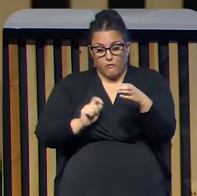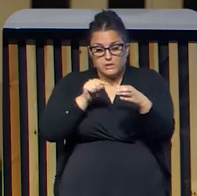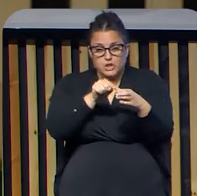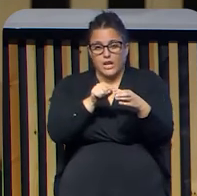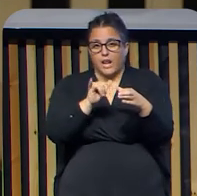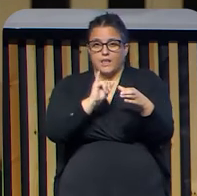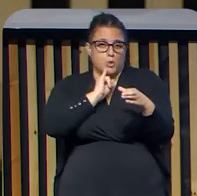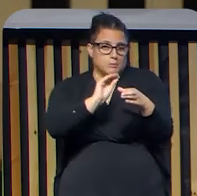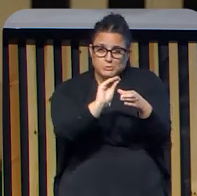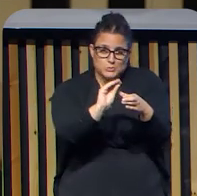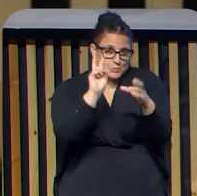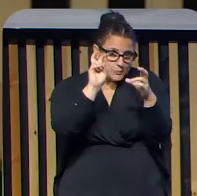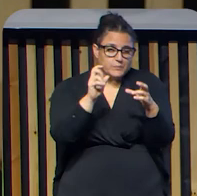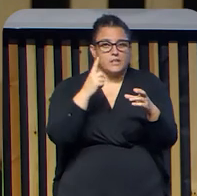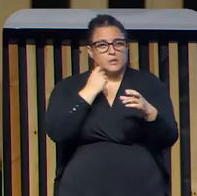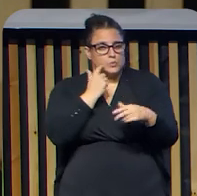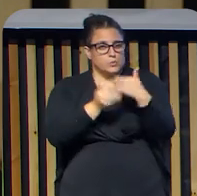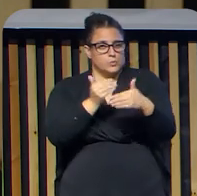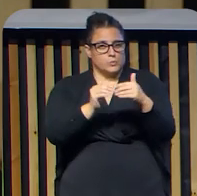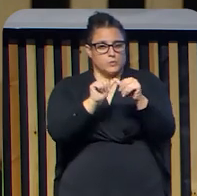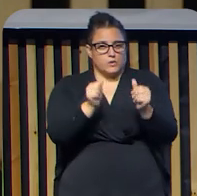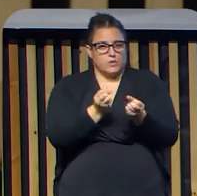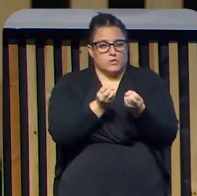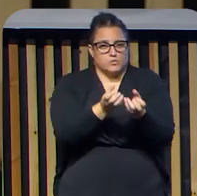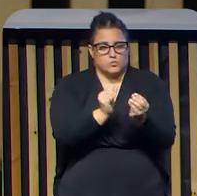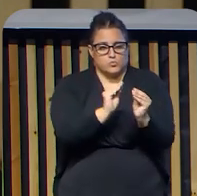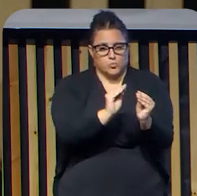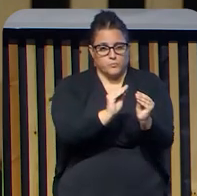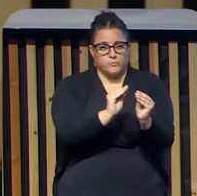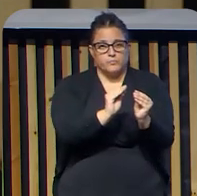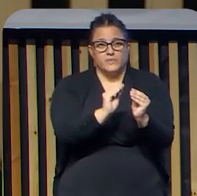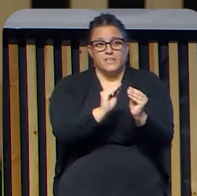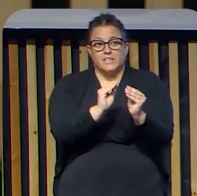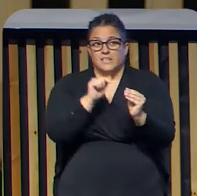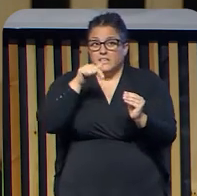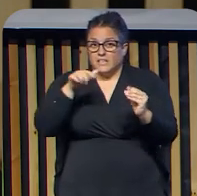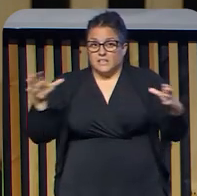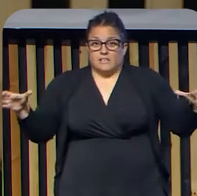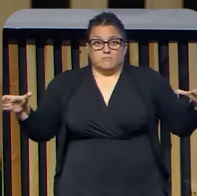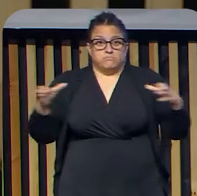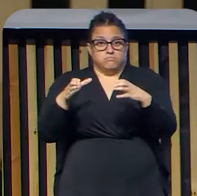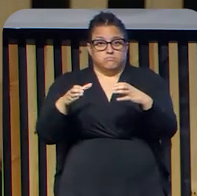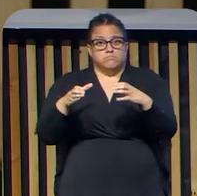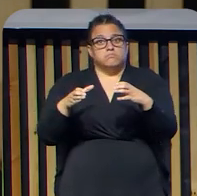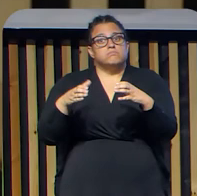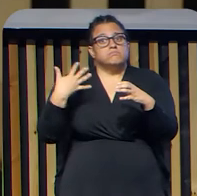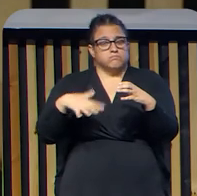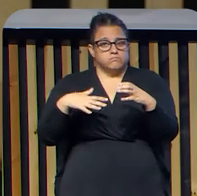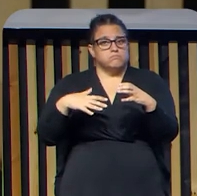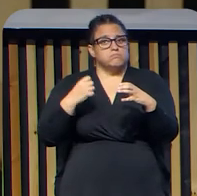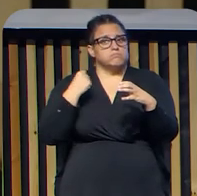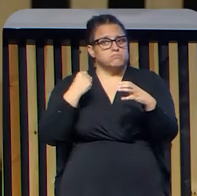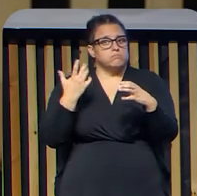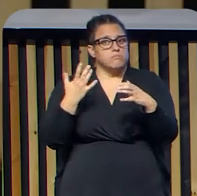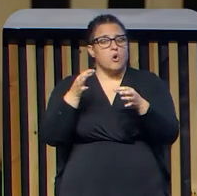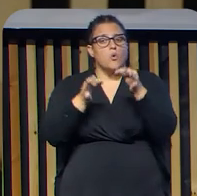potente que es la comunidad jurídico administrativa ahora lo que os voy a decir es como un poco perdonarme si me pongo así